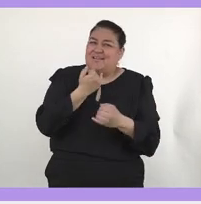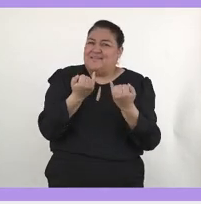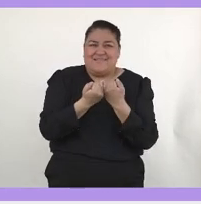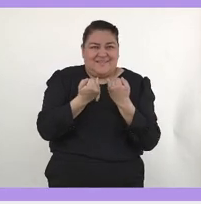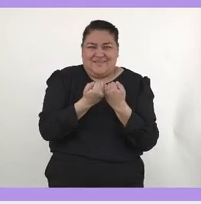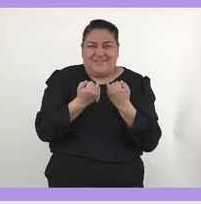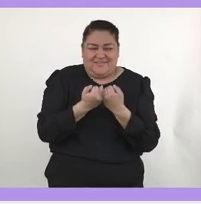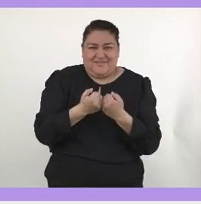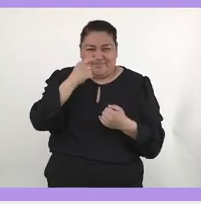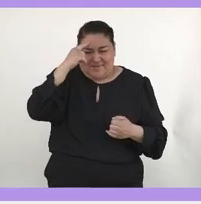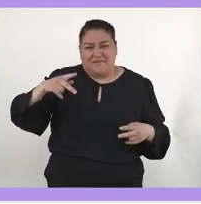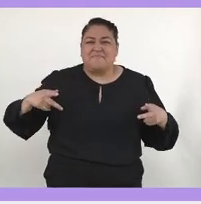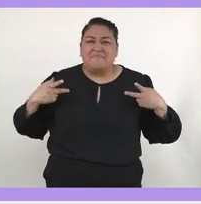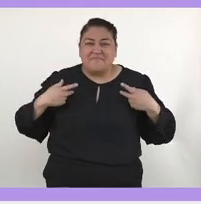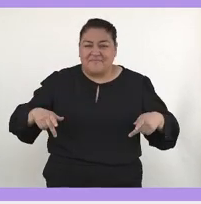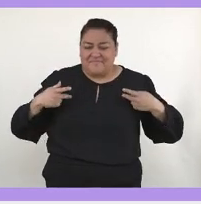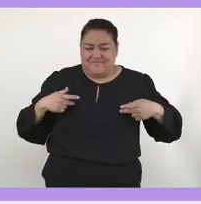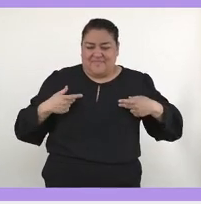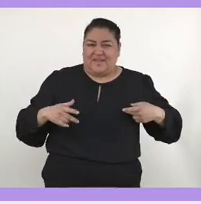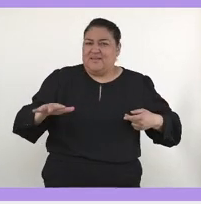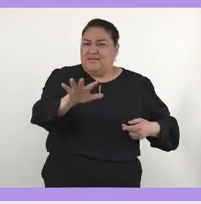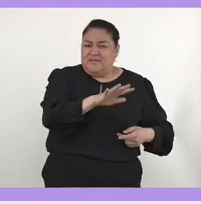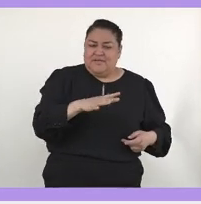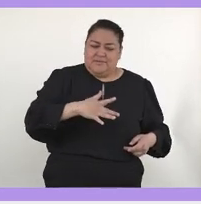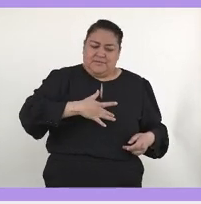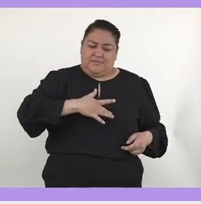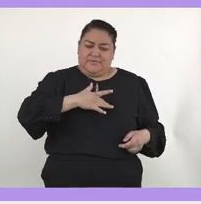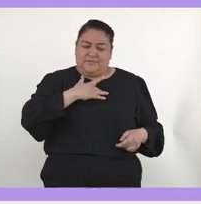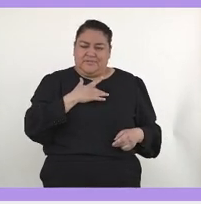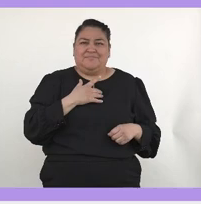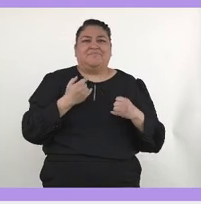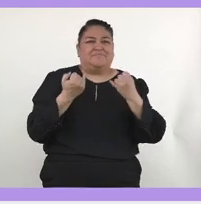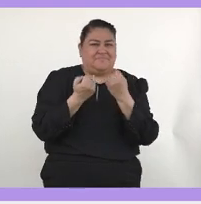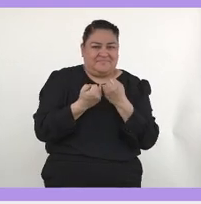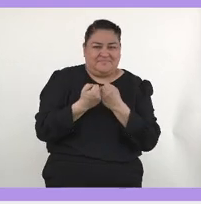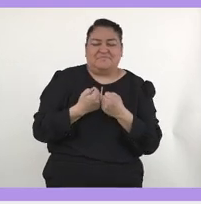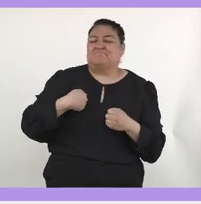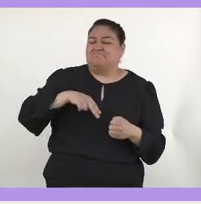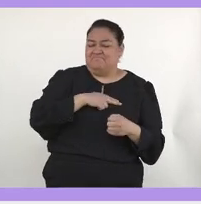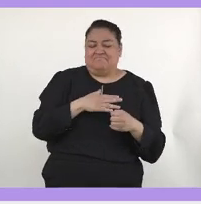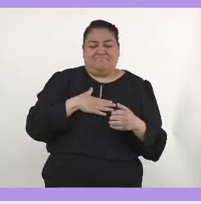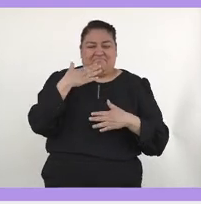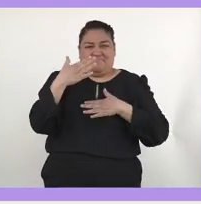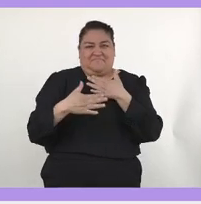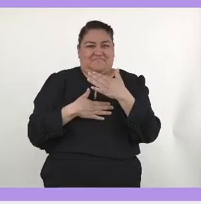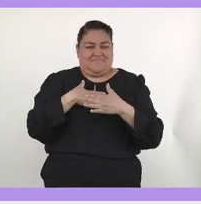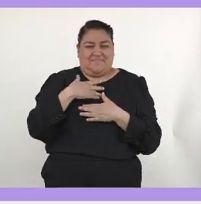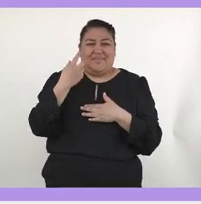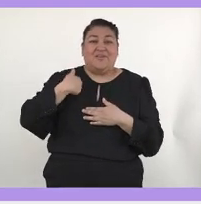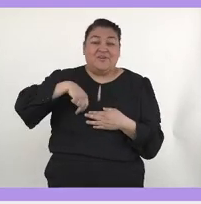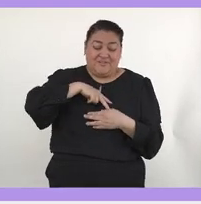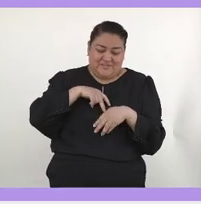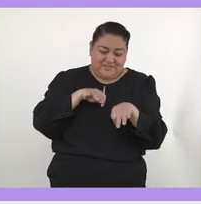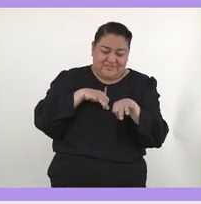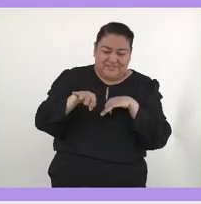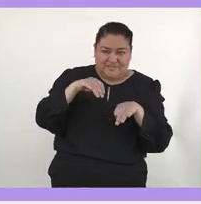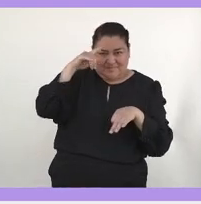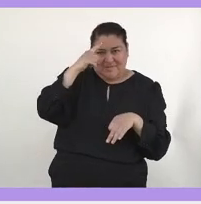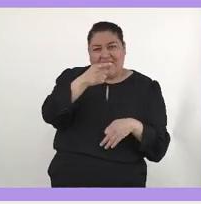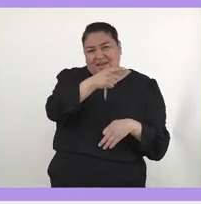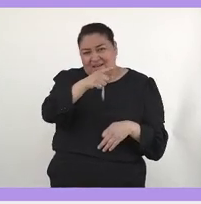que la afición nos sienta también y le demos alegrías No creo que para eso trabajamos mucho también de este lado